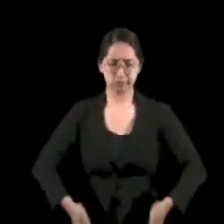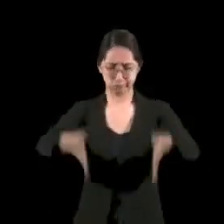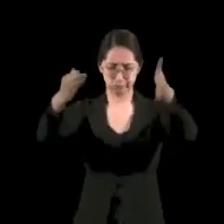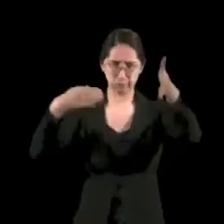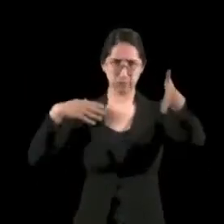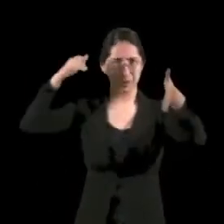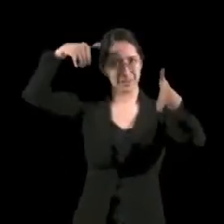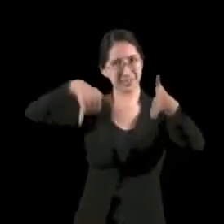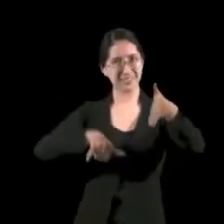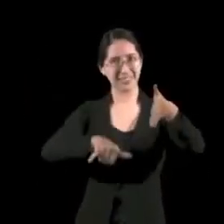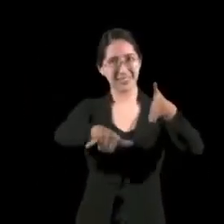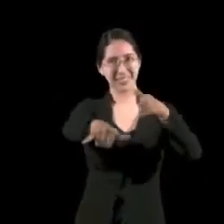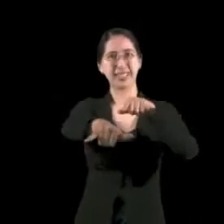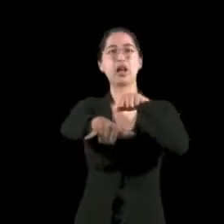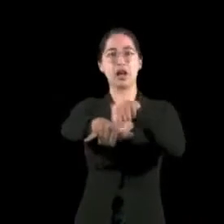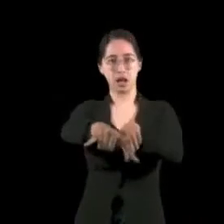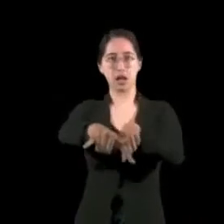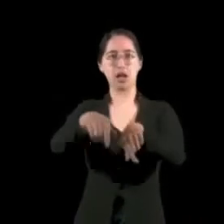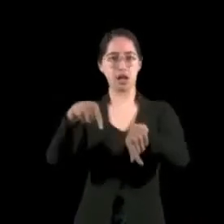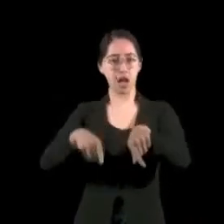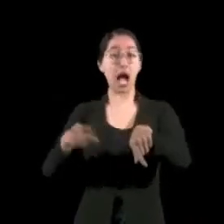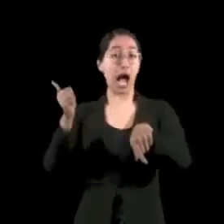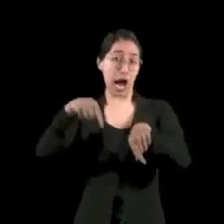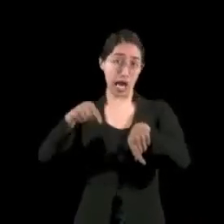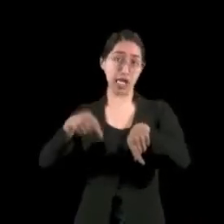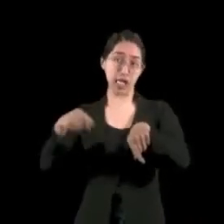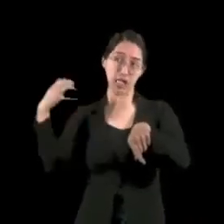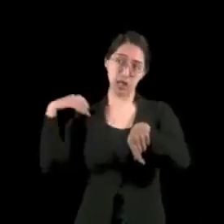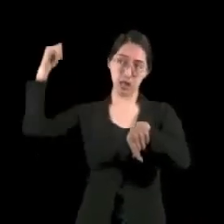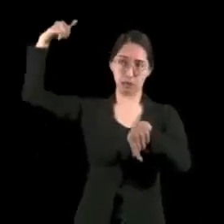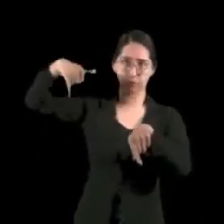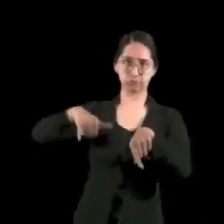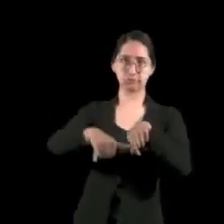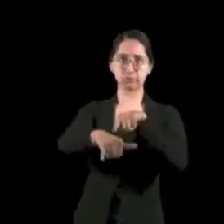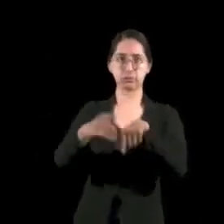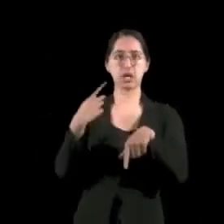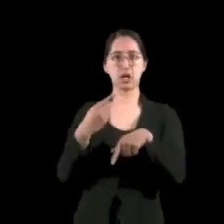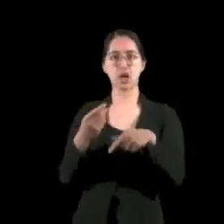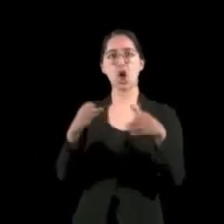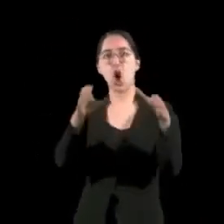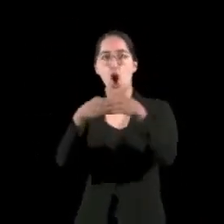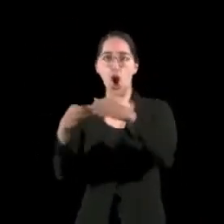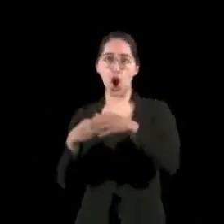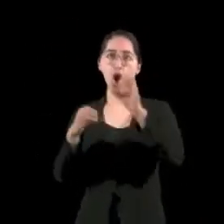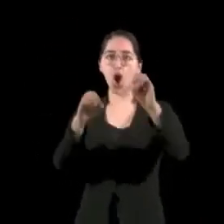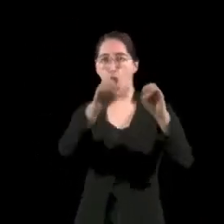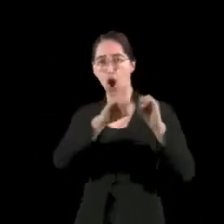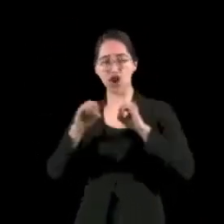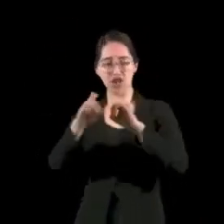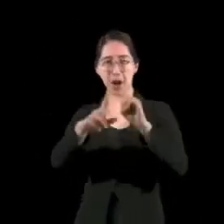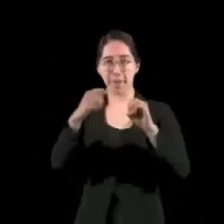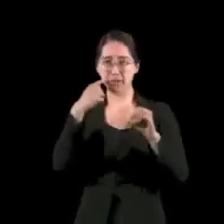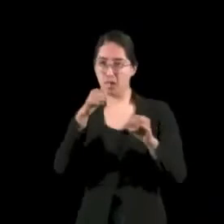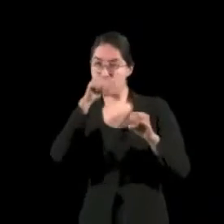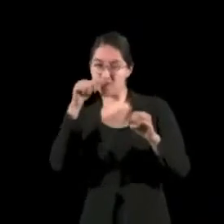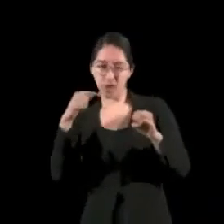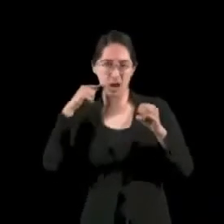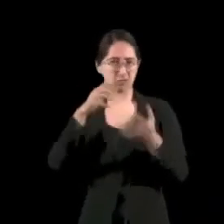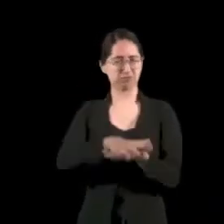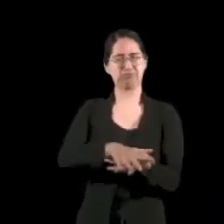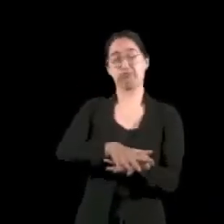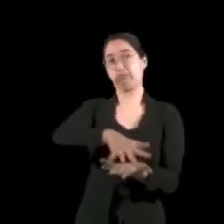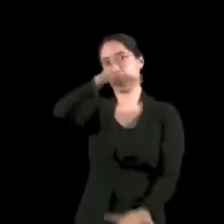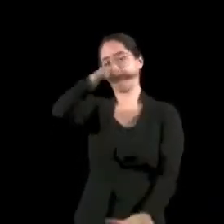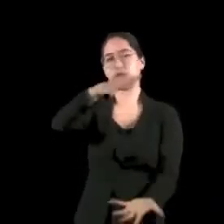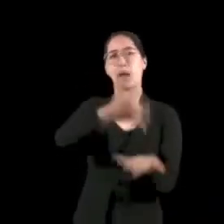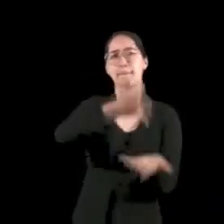guerrilleros. Ahí bajaban los narcos con sus bultos de plata. Los guerrilleros ayudaban a desembarcar todo